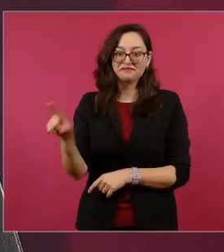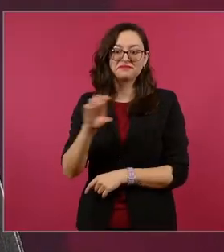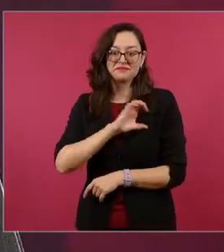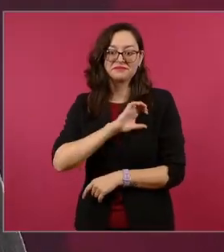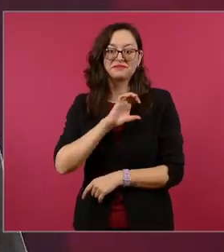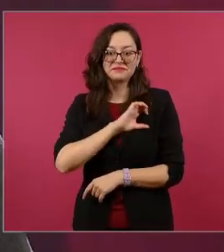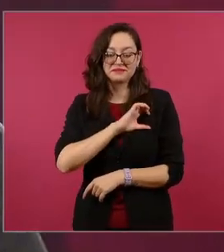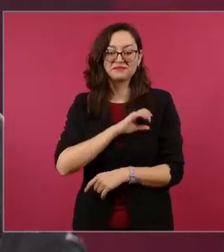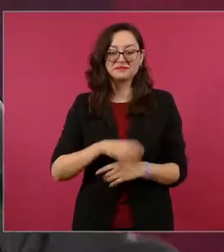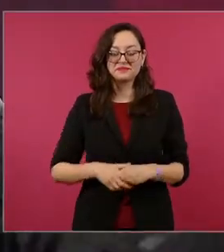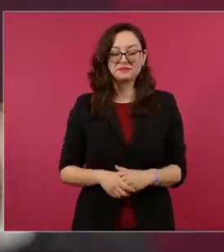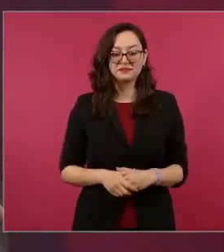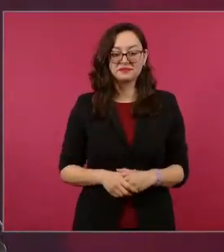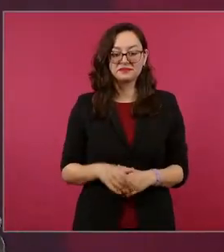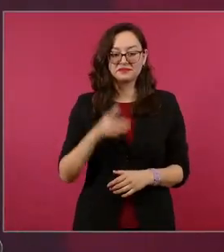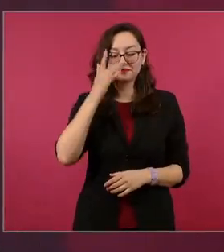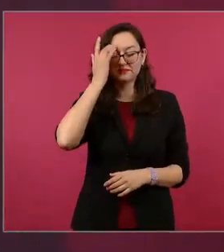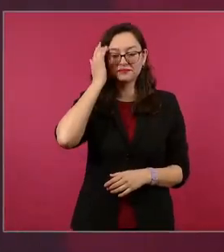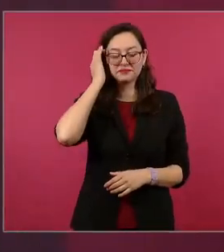Y